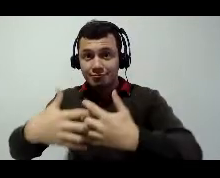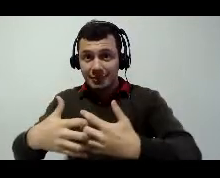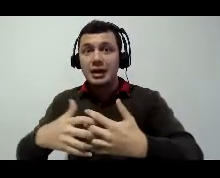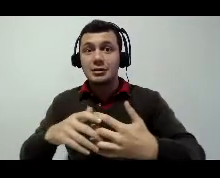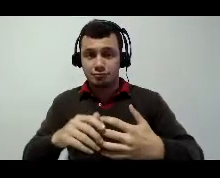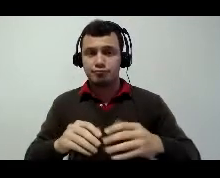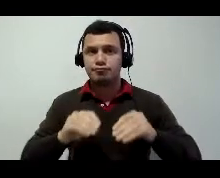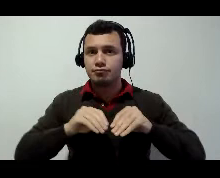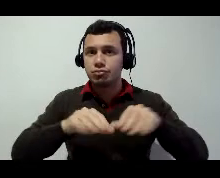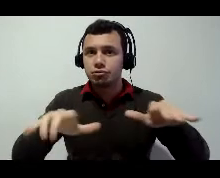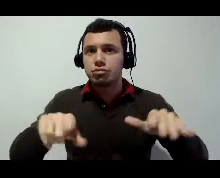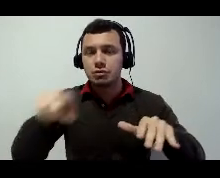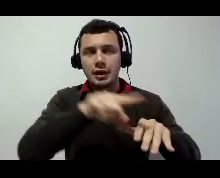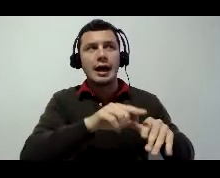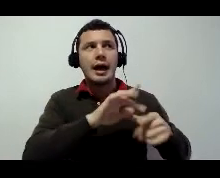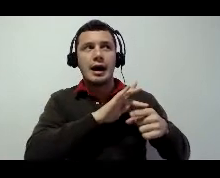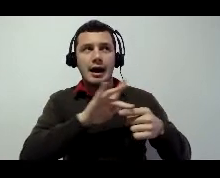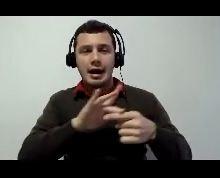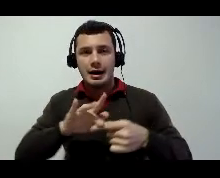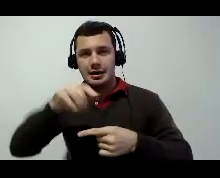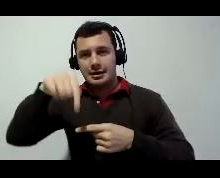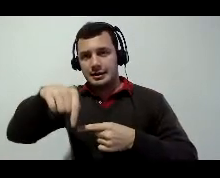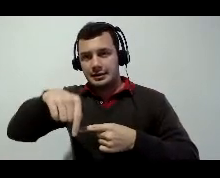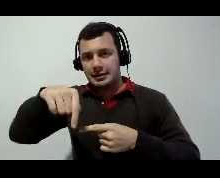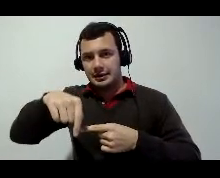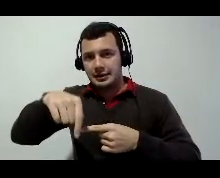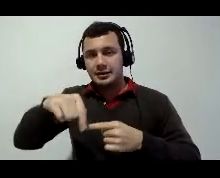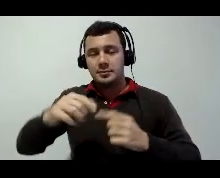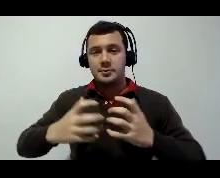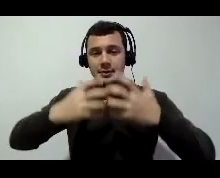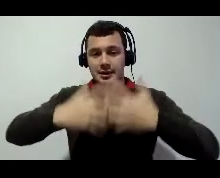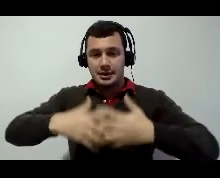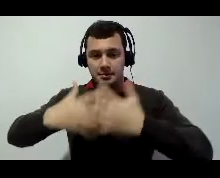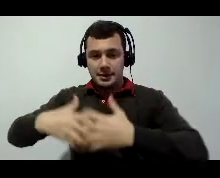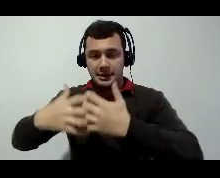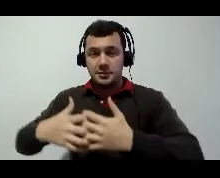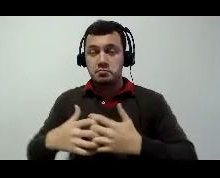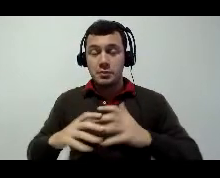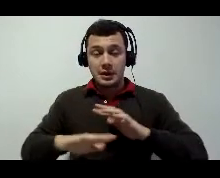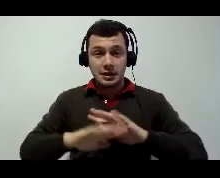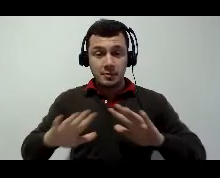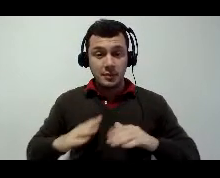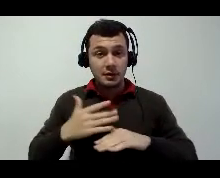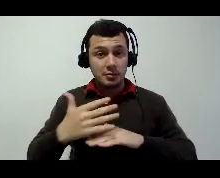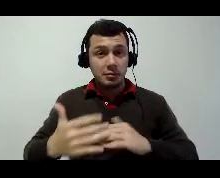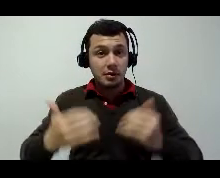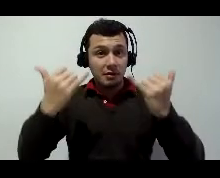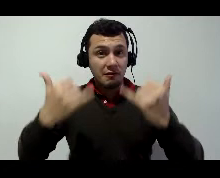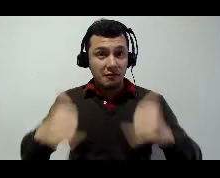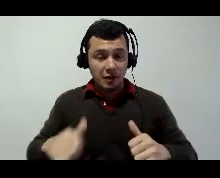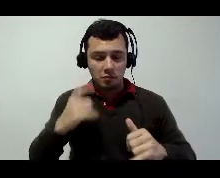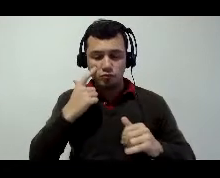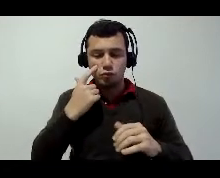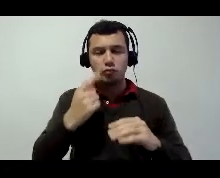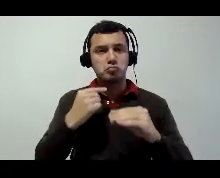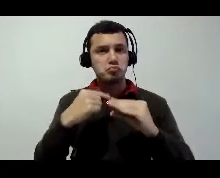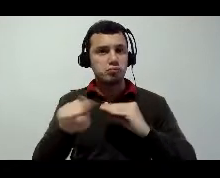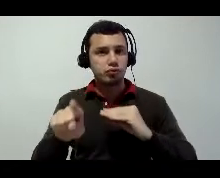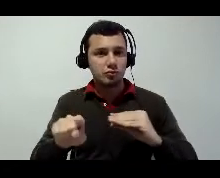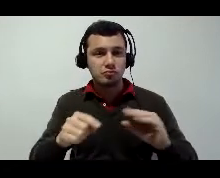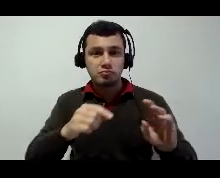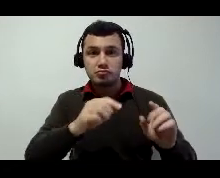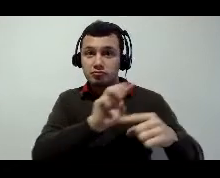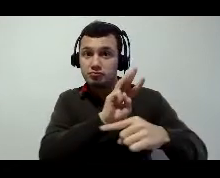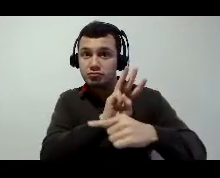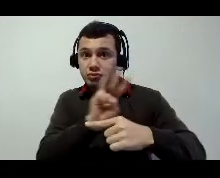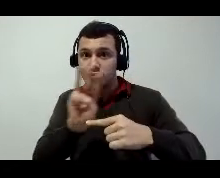les estaremos compartiendo un enlace para que cada uno de ustedes lo diligencie completamente y de forma correcta. Con esta información podremos enviarle